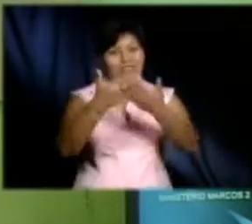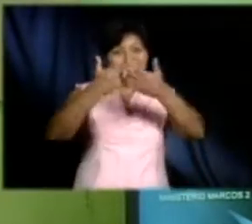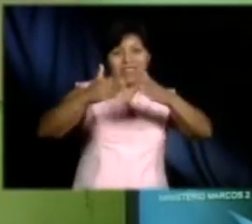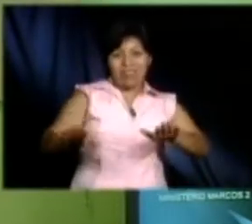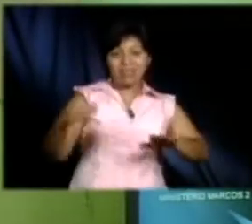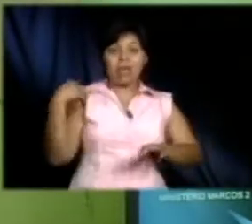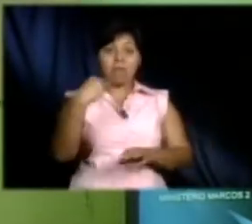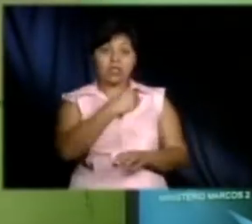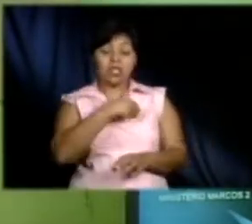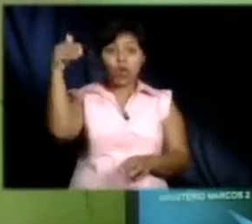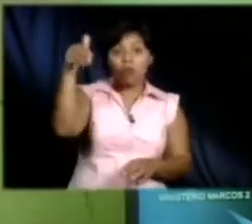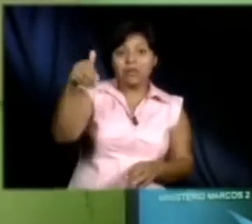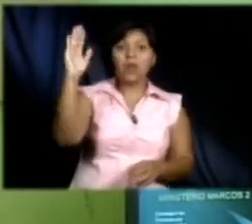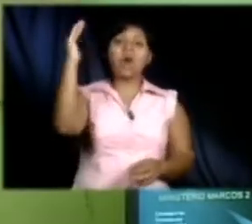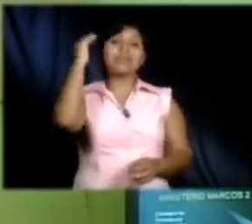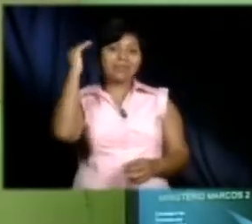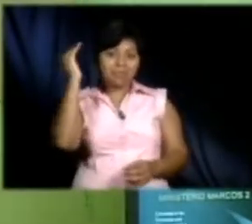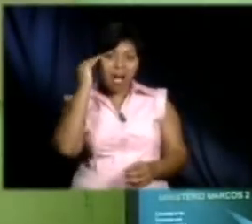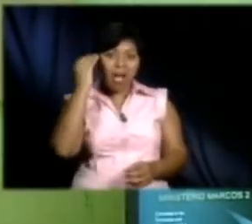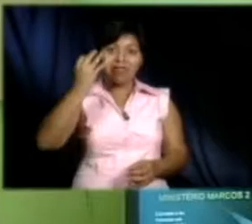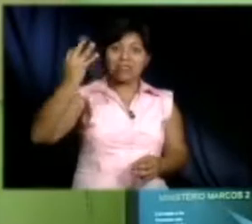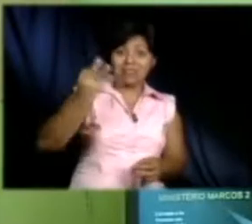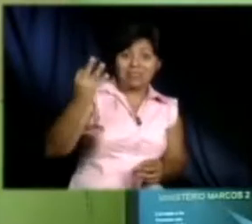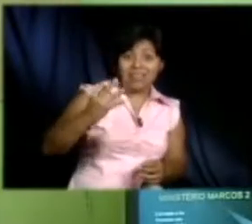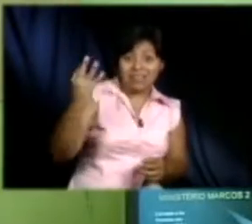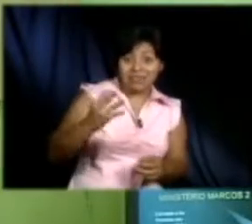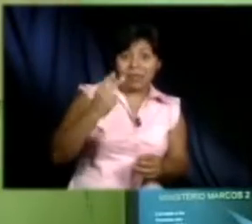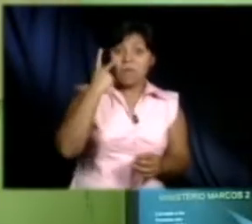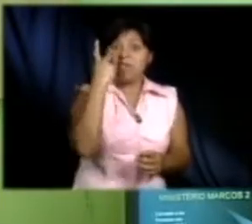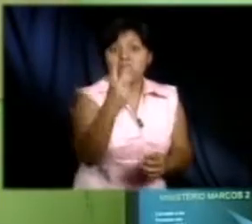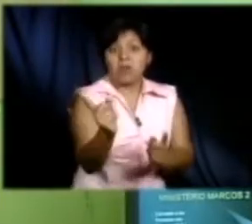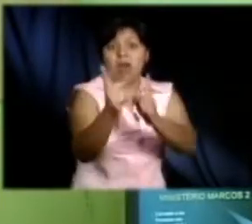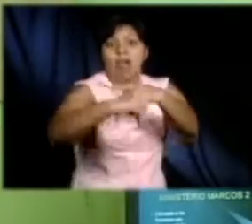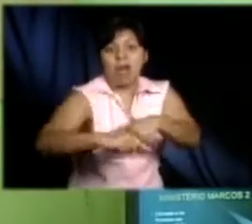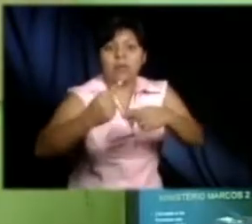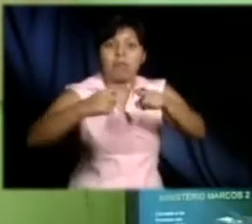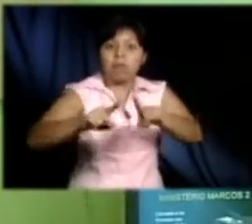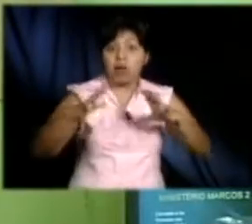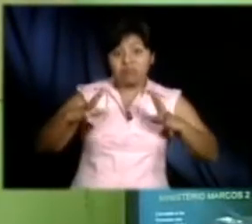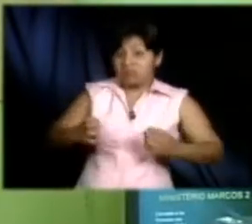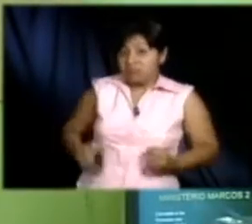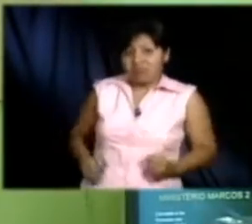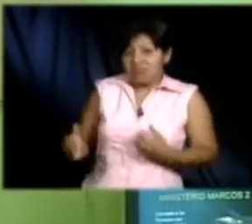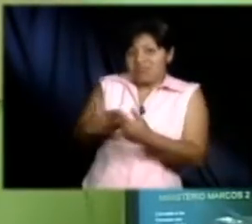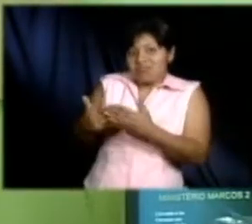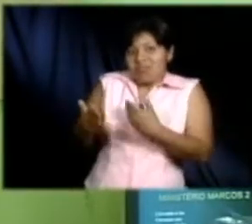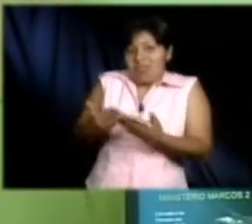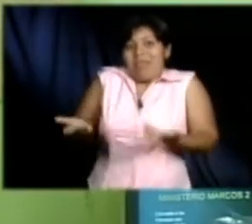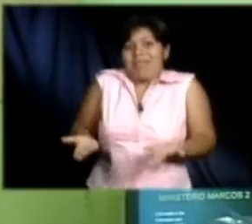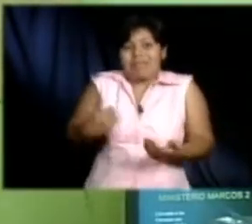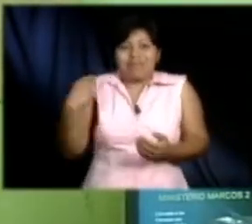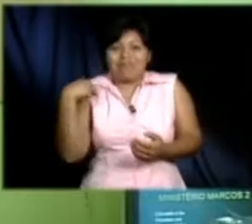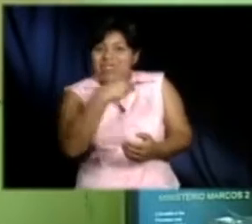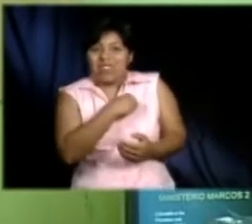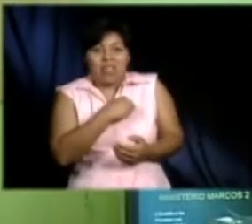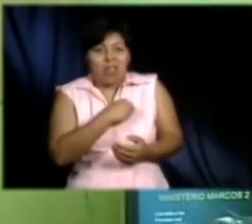Ministerio de Educación puede que esté concientizado de la necesidad de un cambio de visión. Pero mientras el gobierno no lo tenga, el